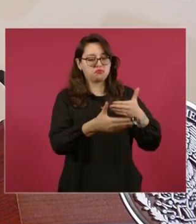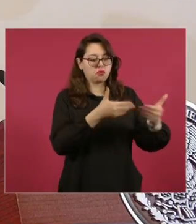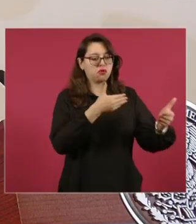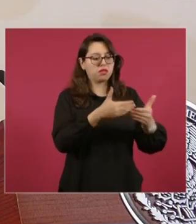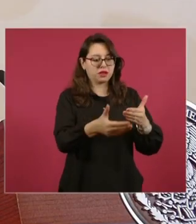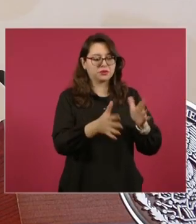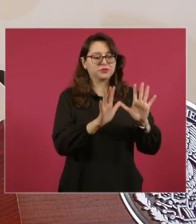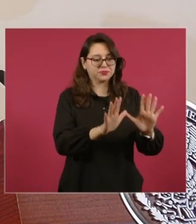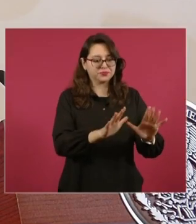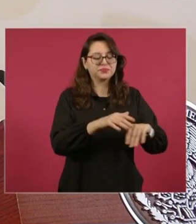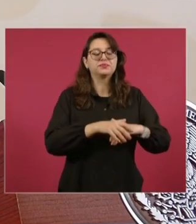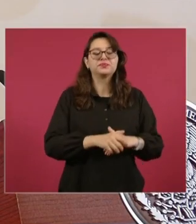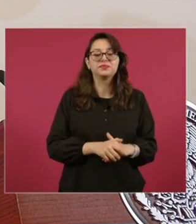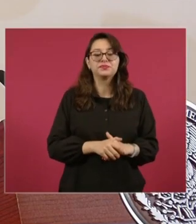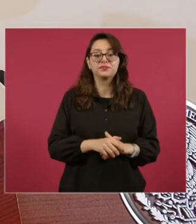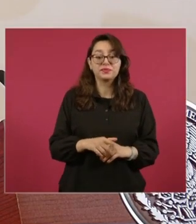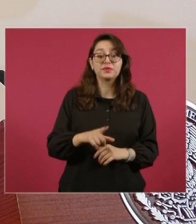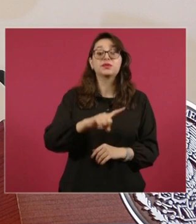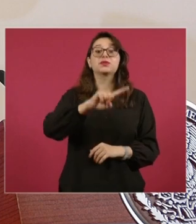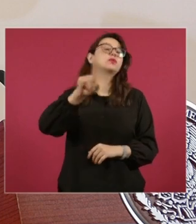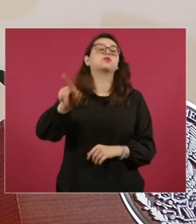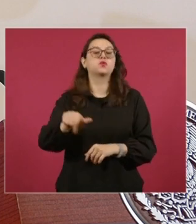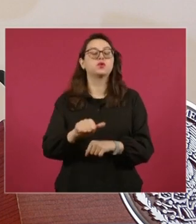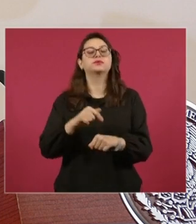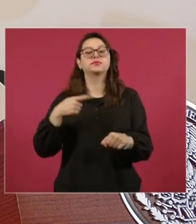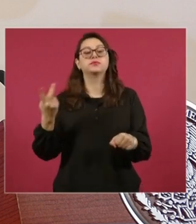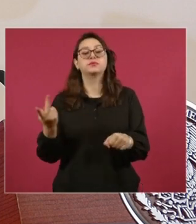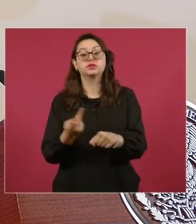las tres que se modernizaron